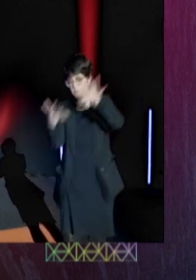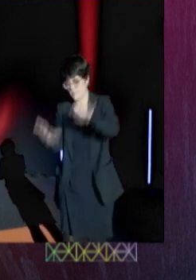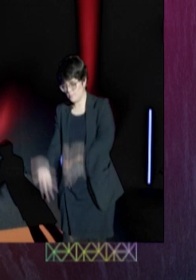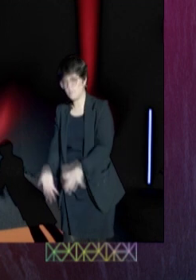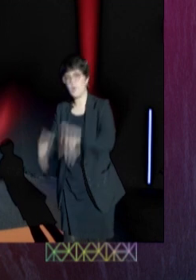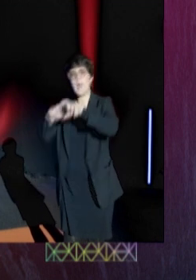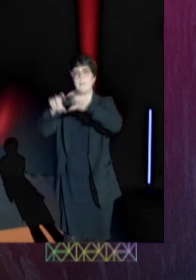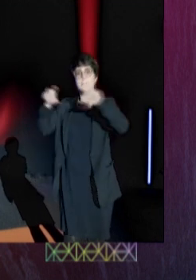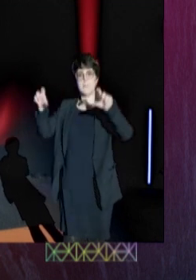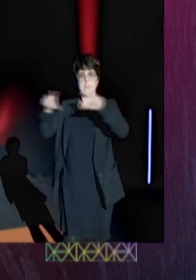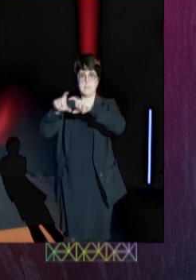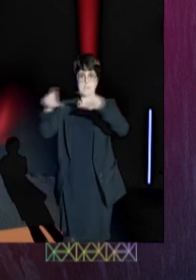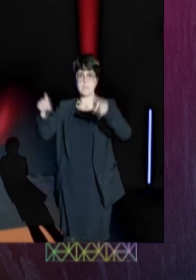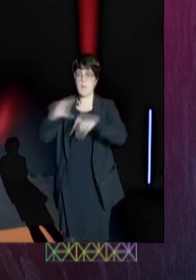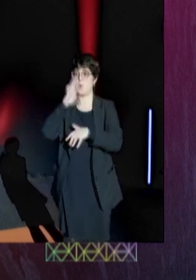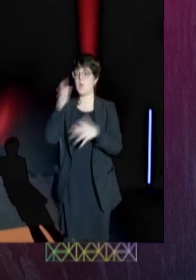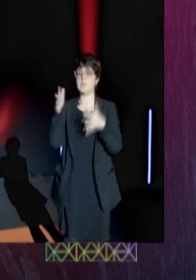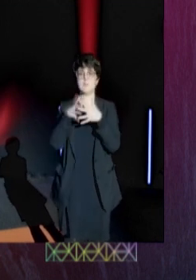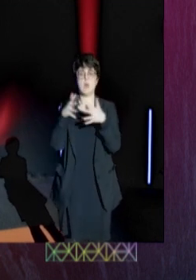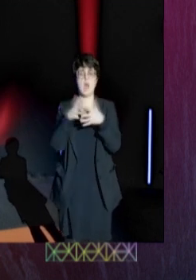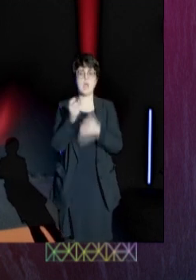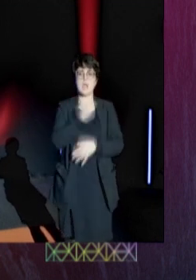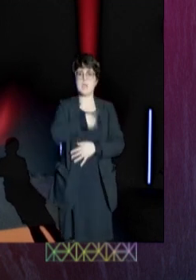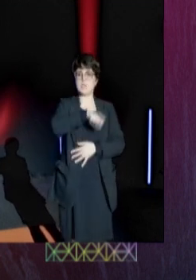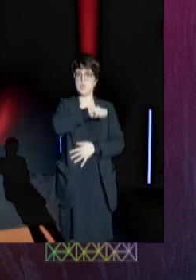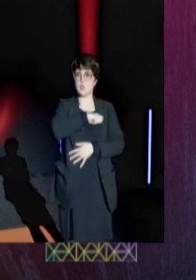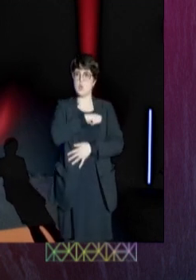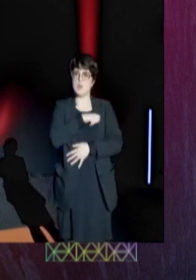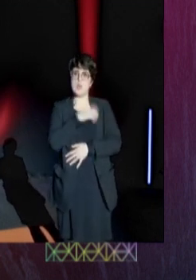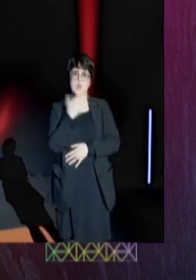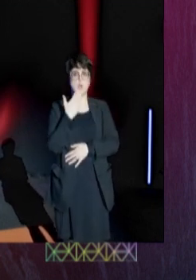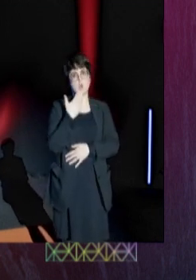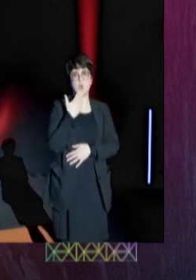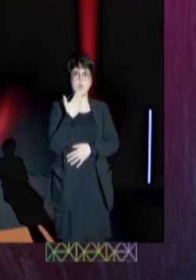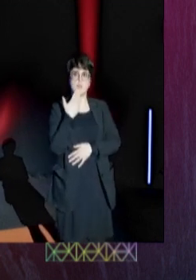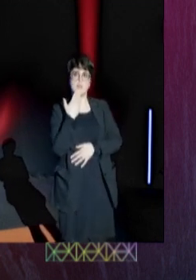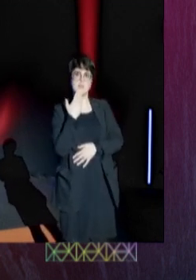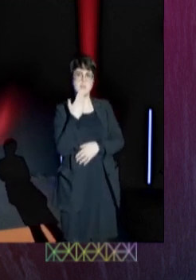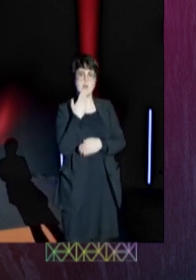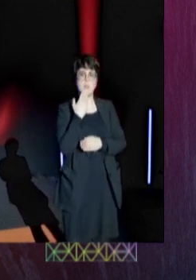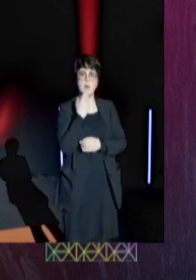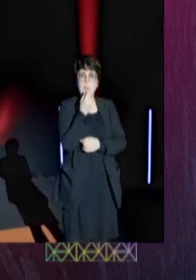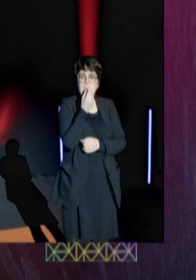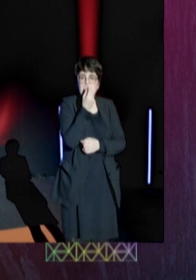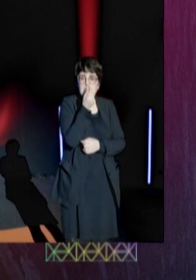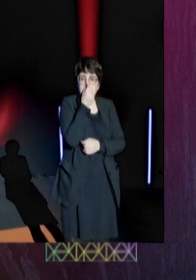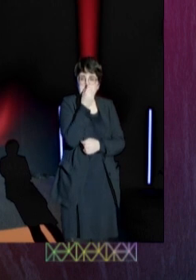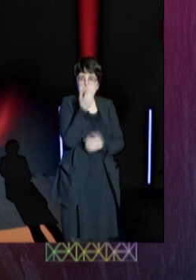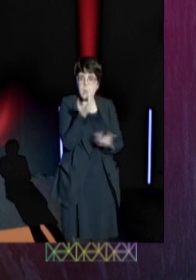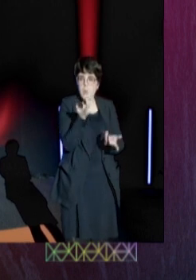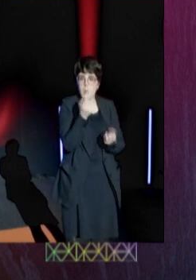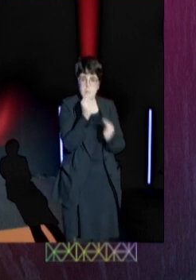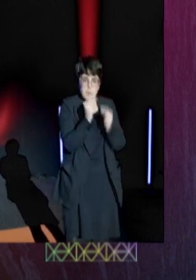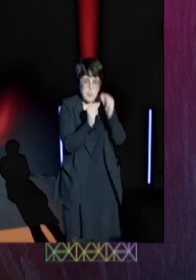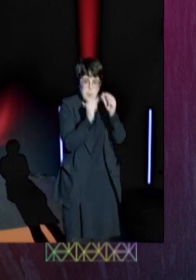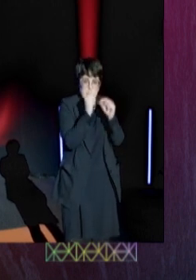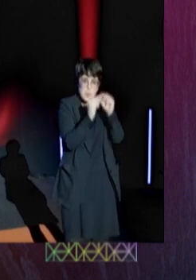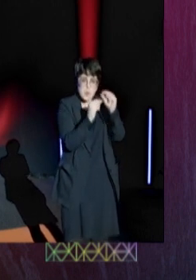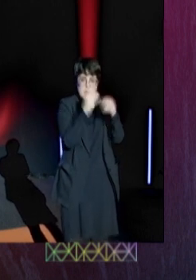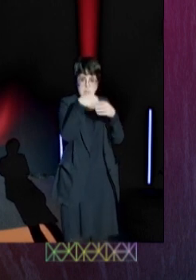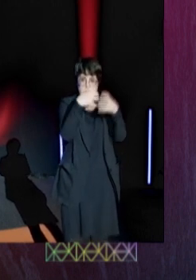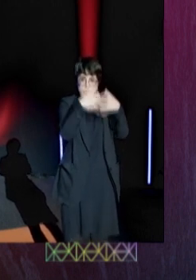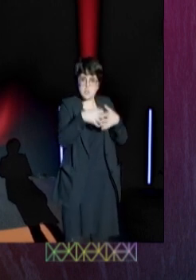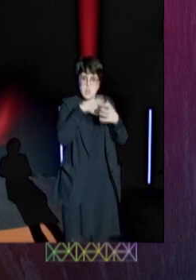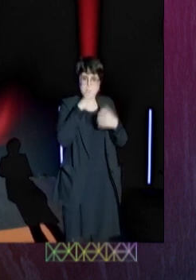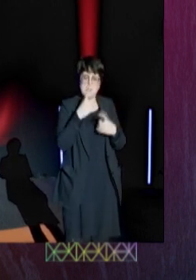empresas España tiene una estructura muy minifundista no sé si la palabra muy granular en la industria y por lo tanto tenemos que hacer